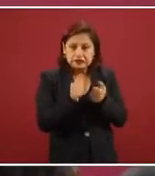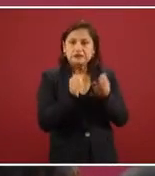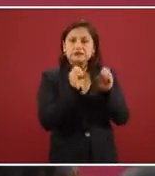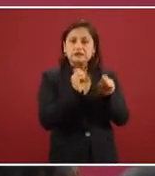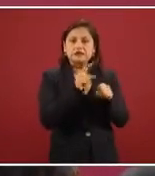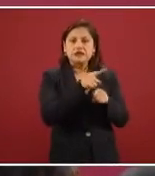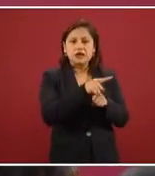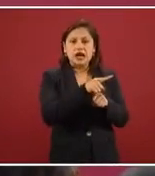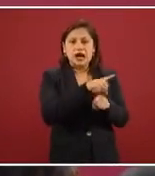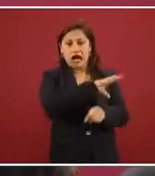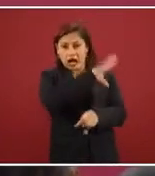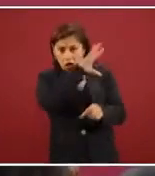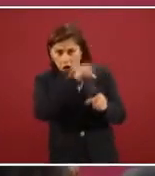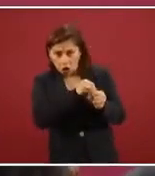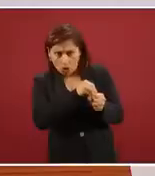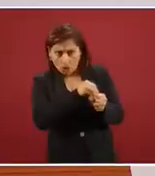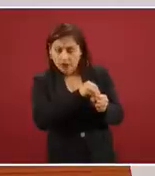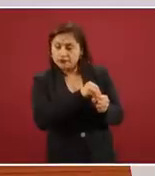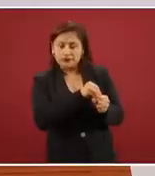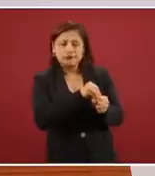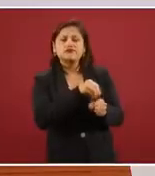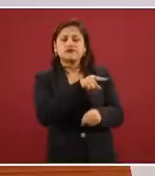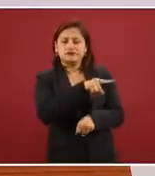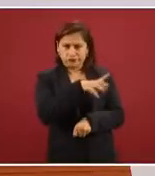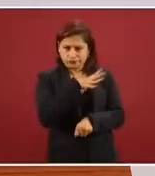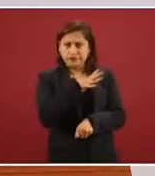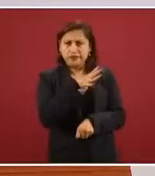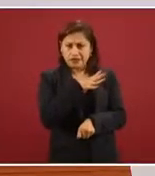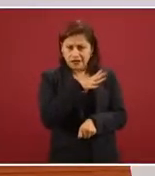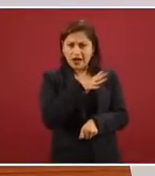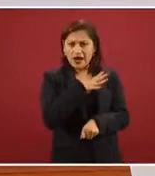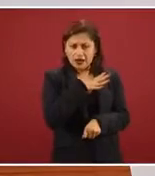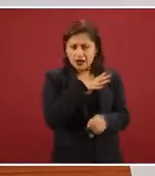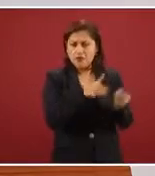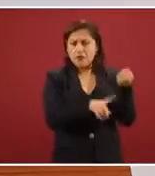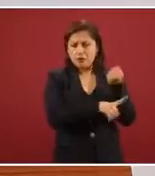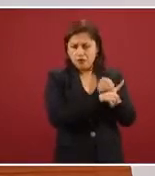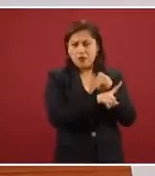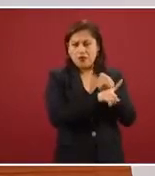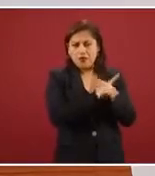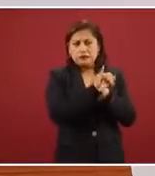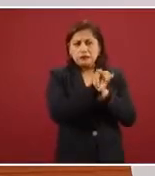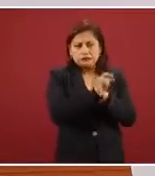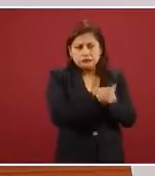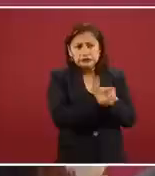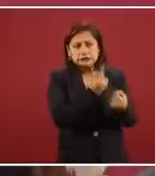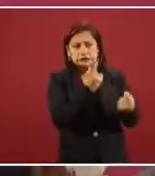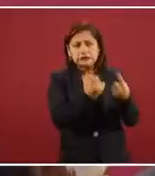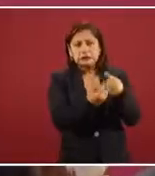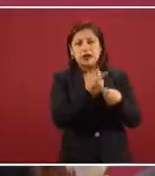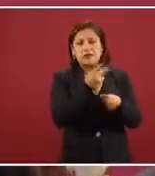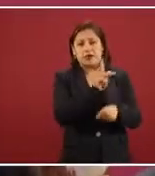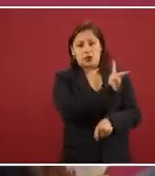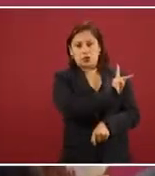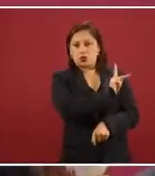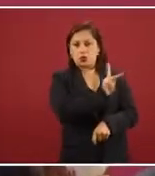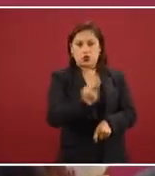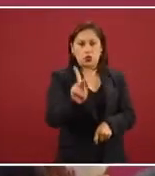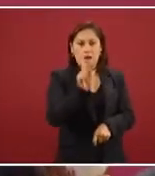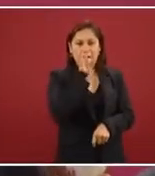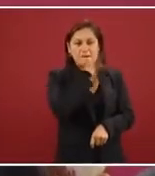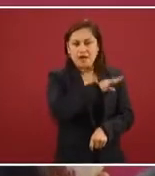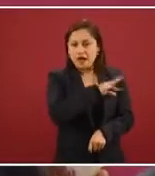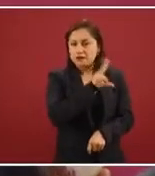se da desde luego pero e no es la regla es la